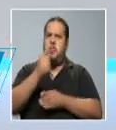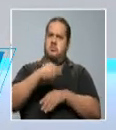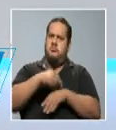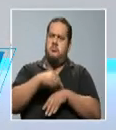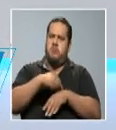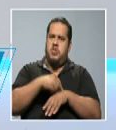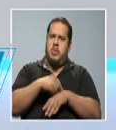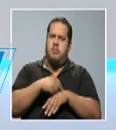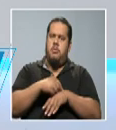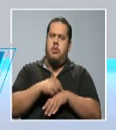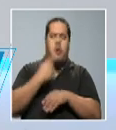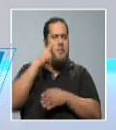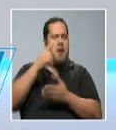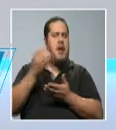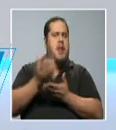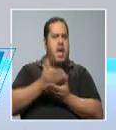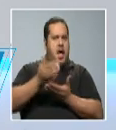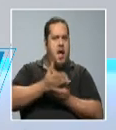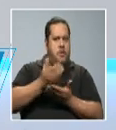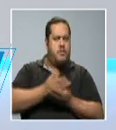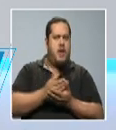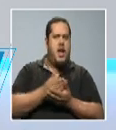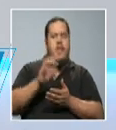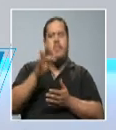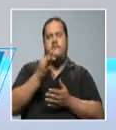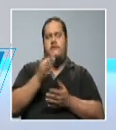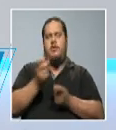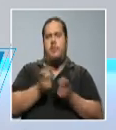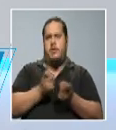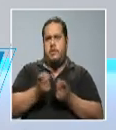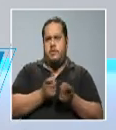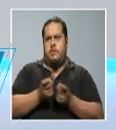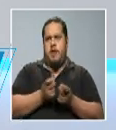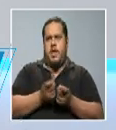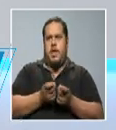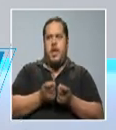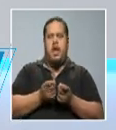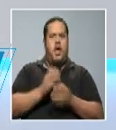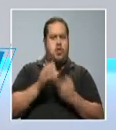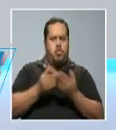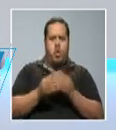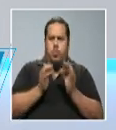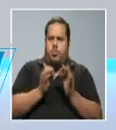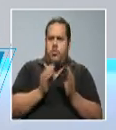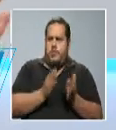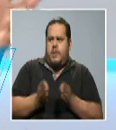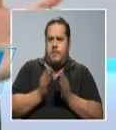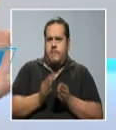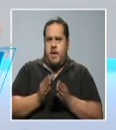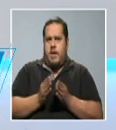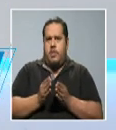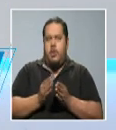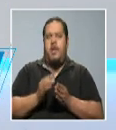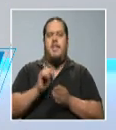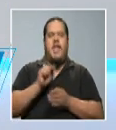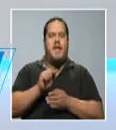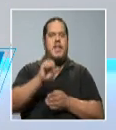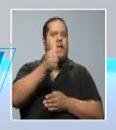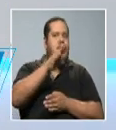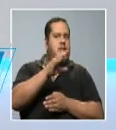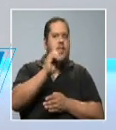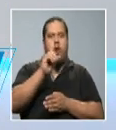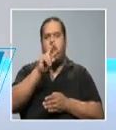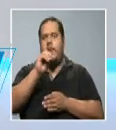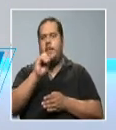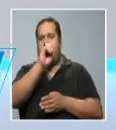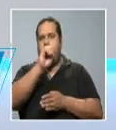prudente para ahorrar de manera controlada, de manera muy planificada, el importe de ese 15 o 20%